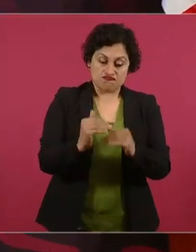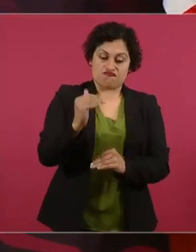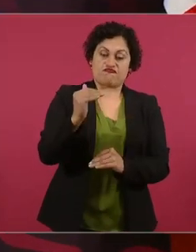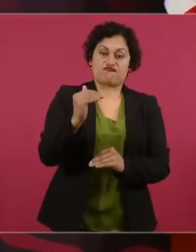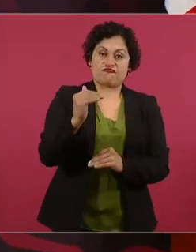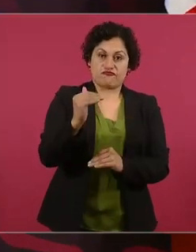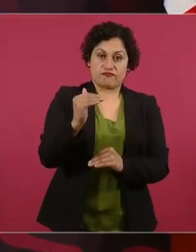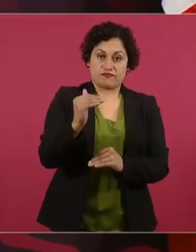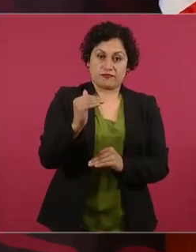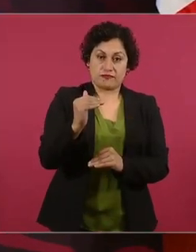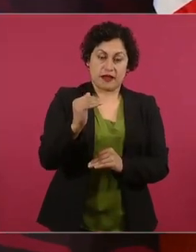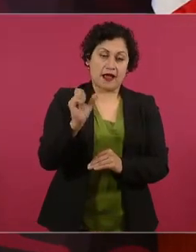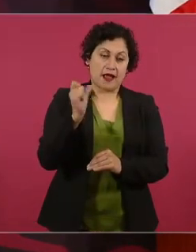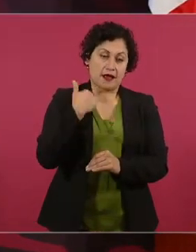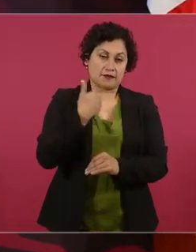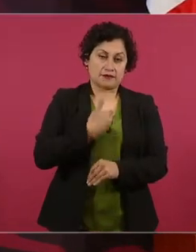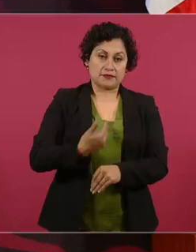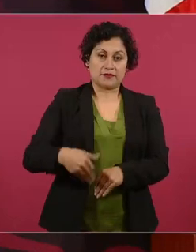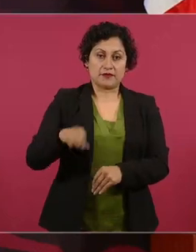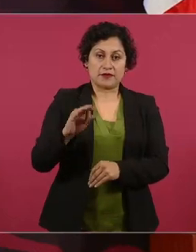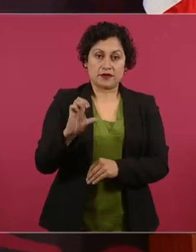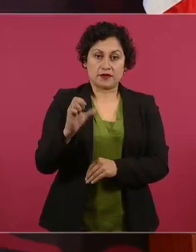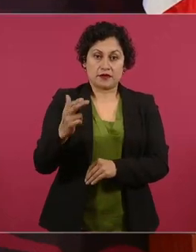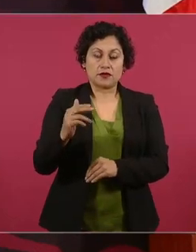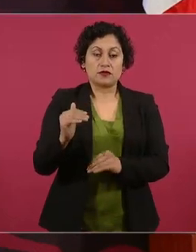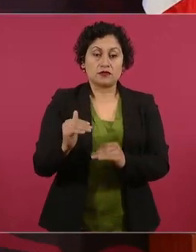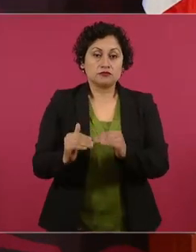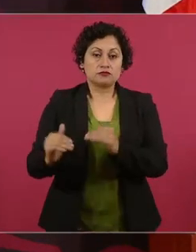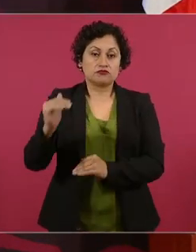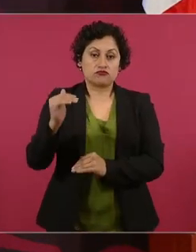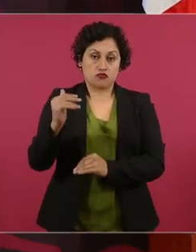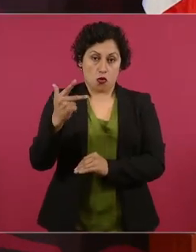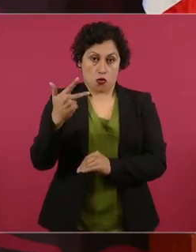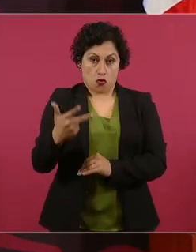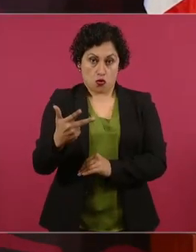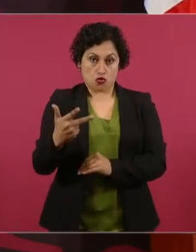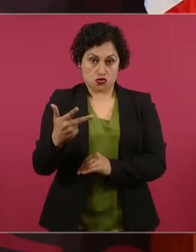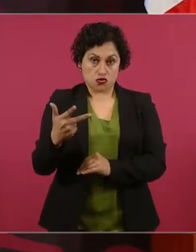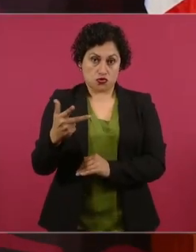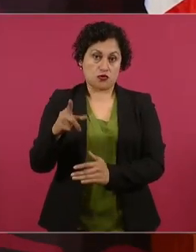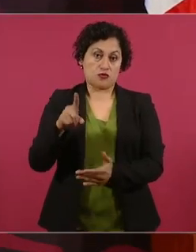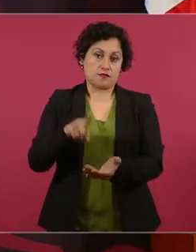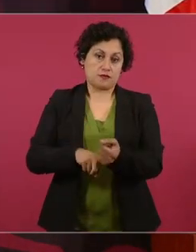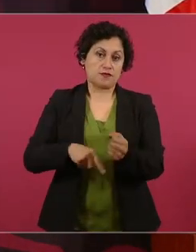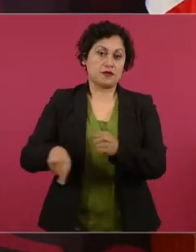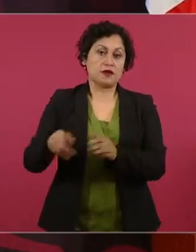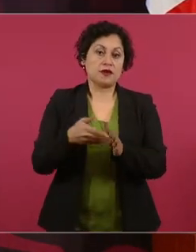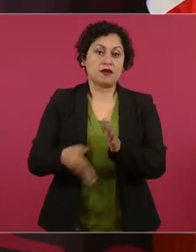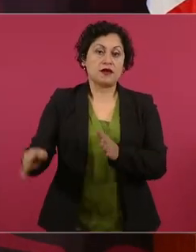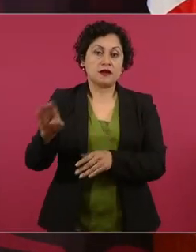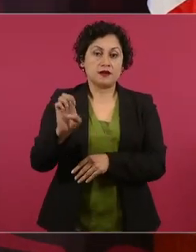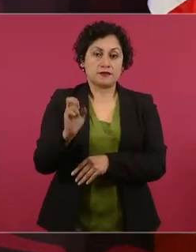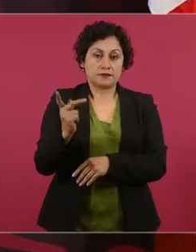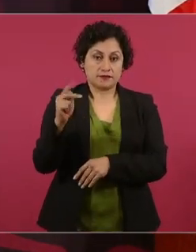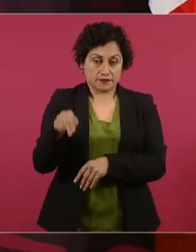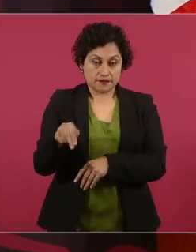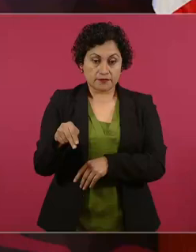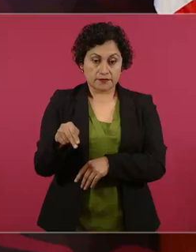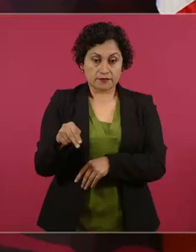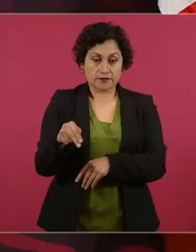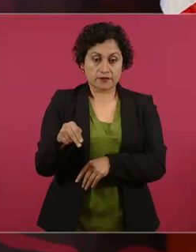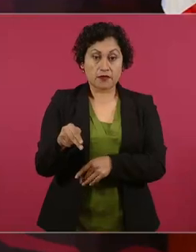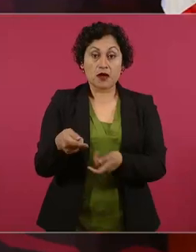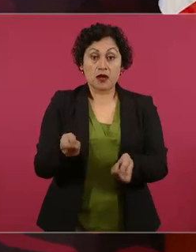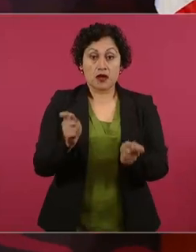8. pequeña.